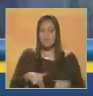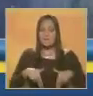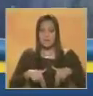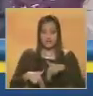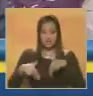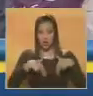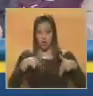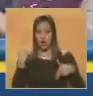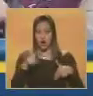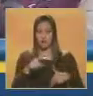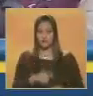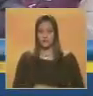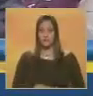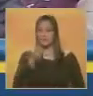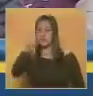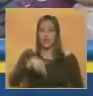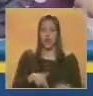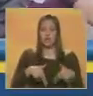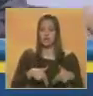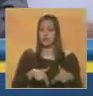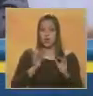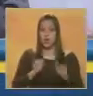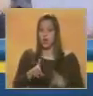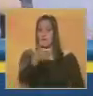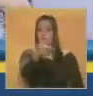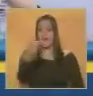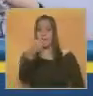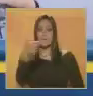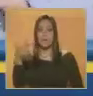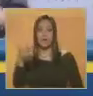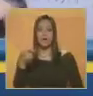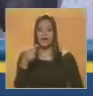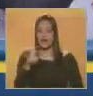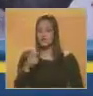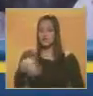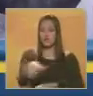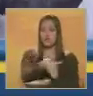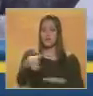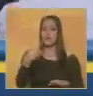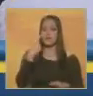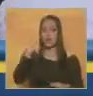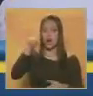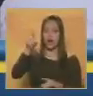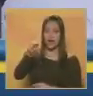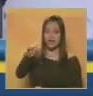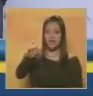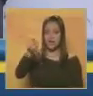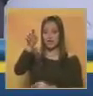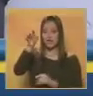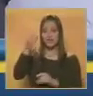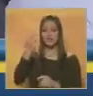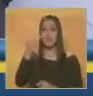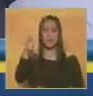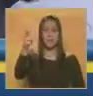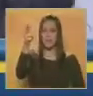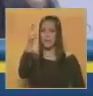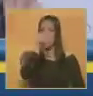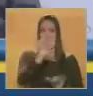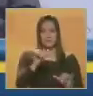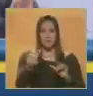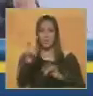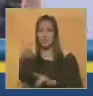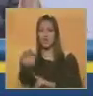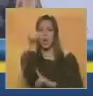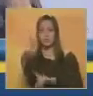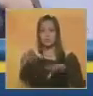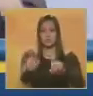de fuego. ¿Vieron las personas armadas? No, nos disparan. Ellos pasan por aquí por la carretera y nosotros estamos en el portón y pasan disparando. Entonces